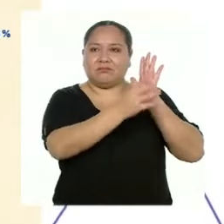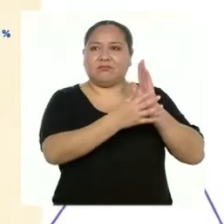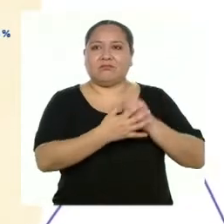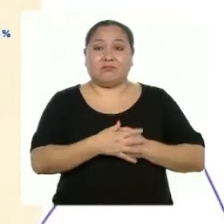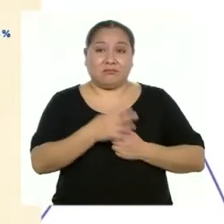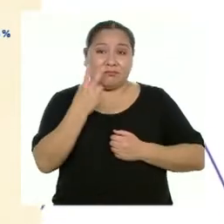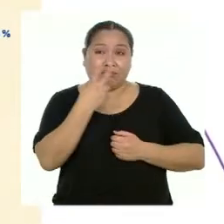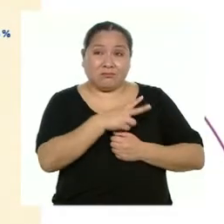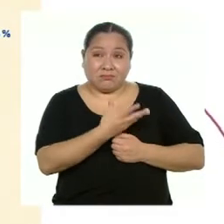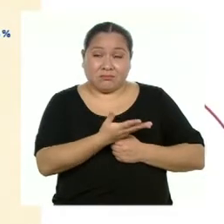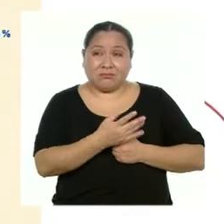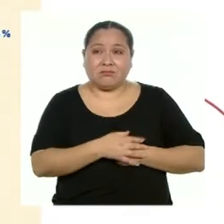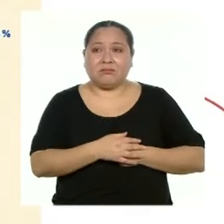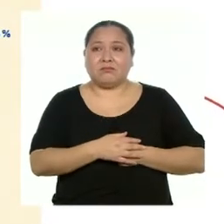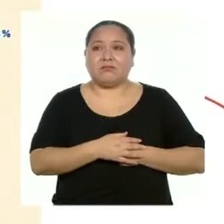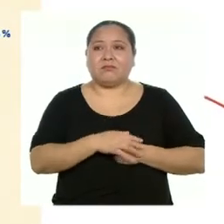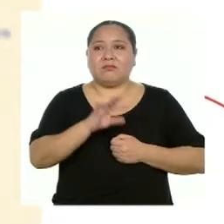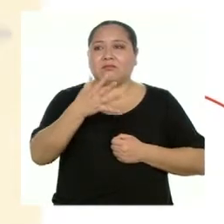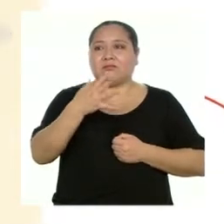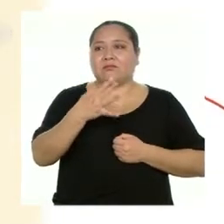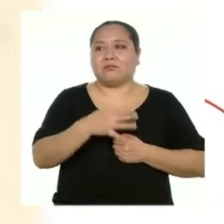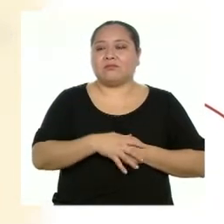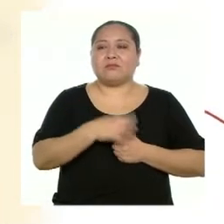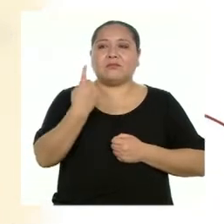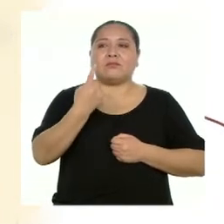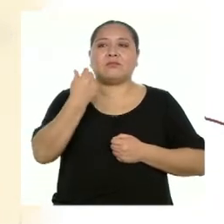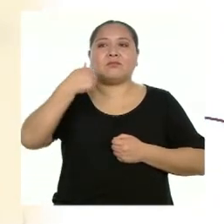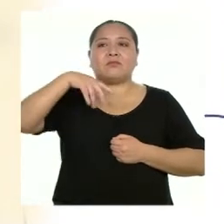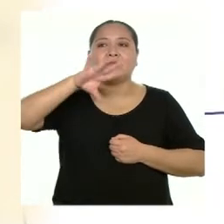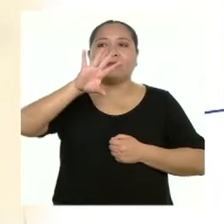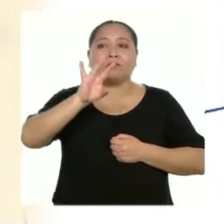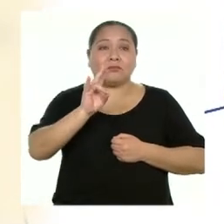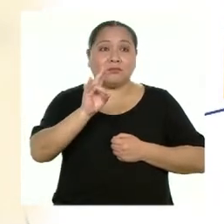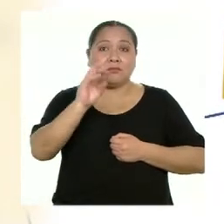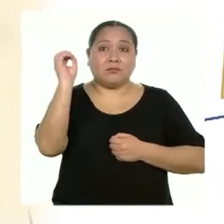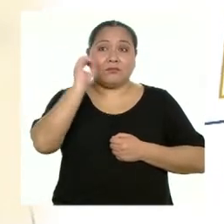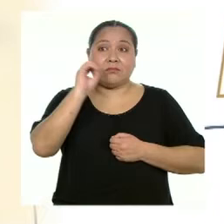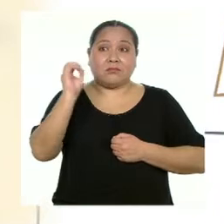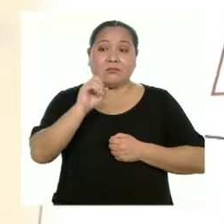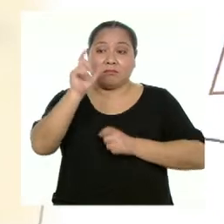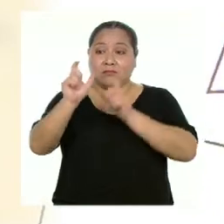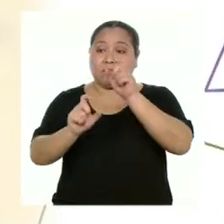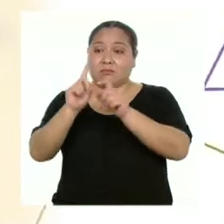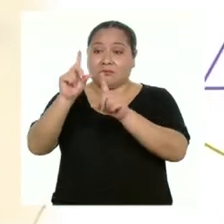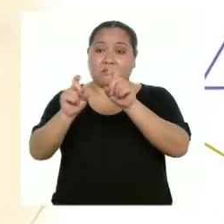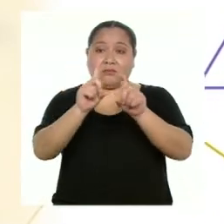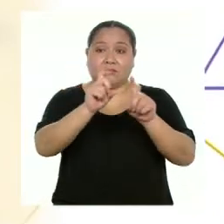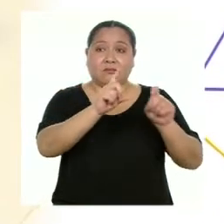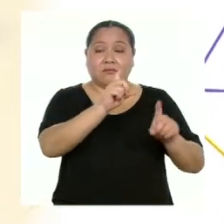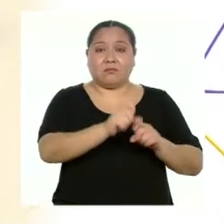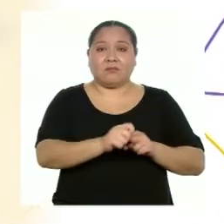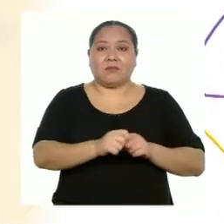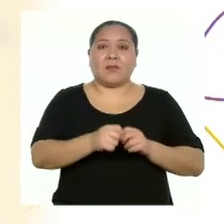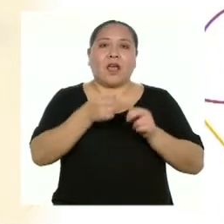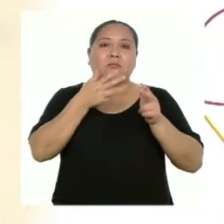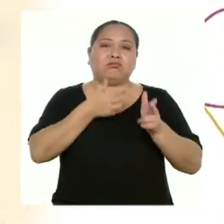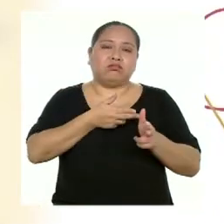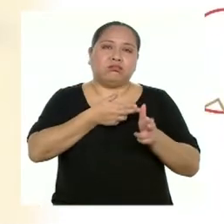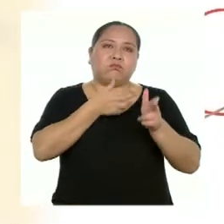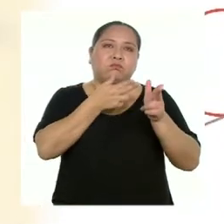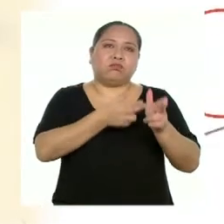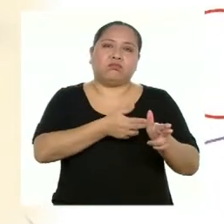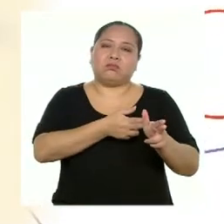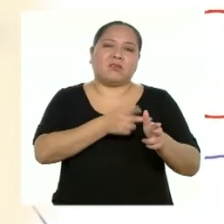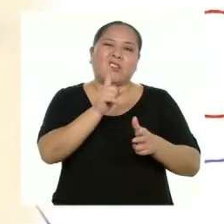¿Lo ven ahora? En promedio, solo el 17% de encuestados señalaron que el tráfico les quita tiempo